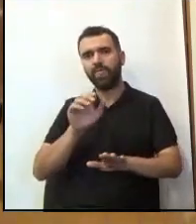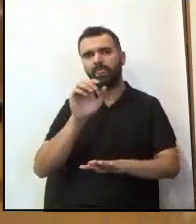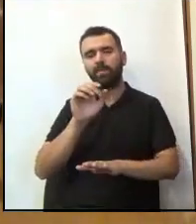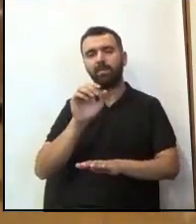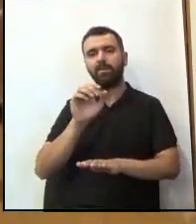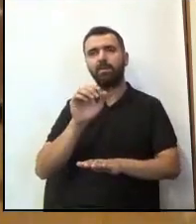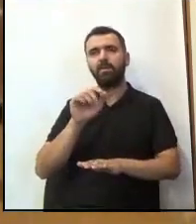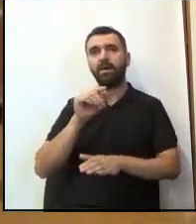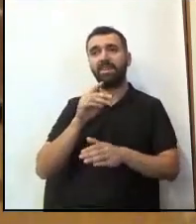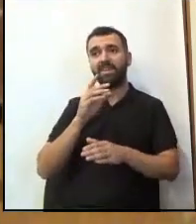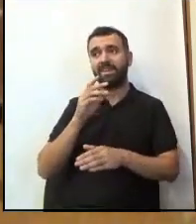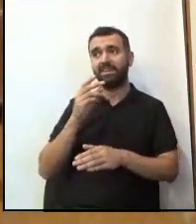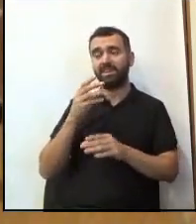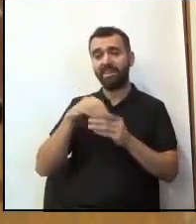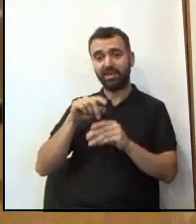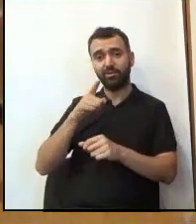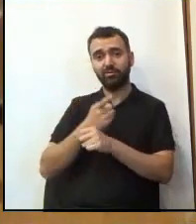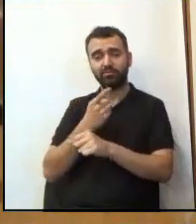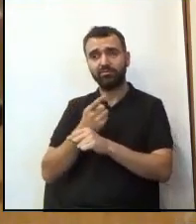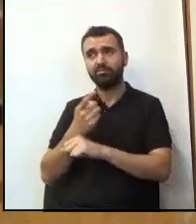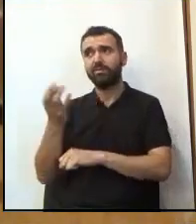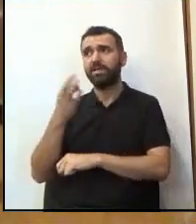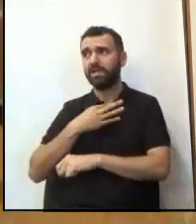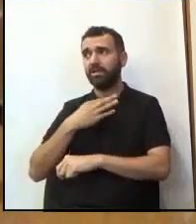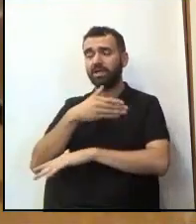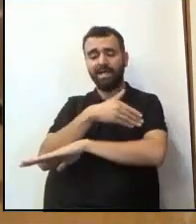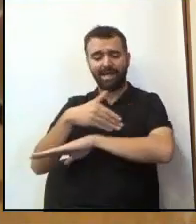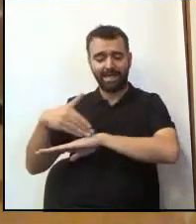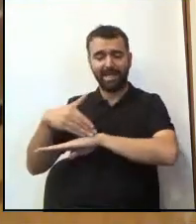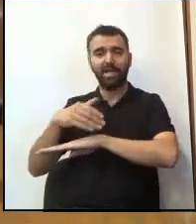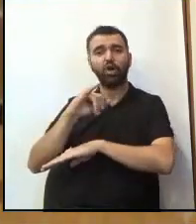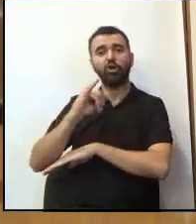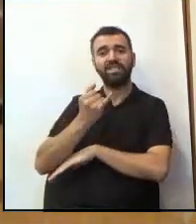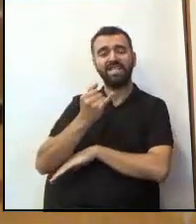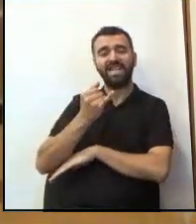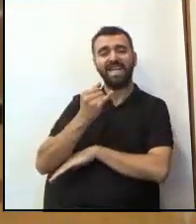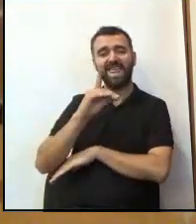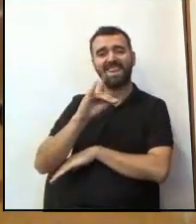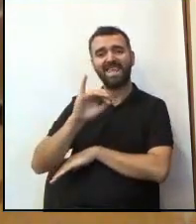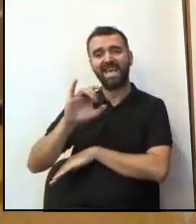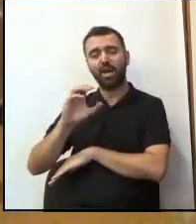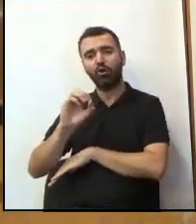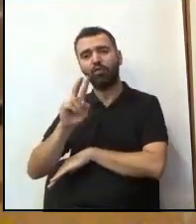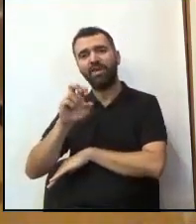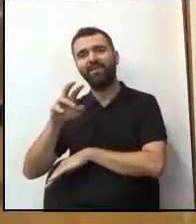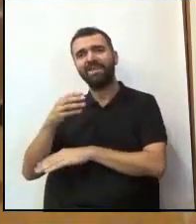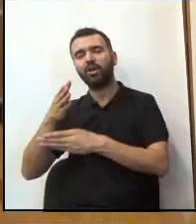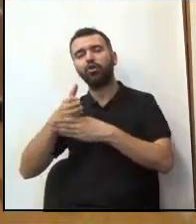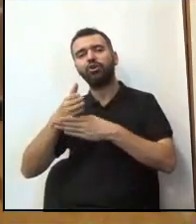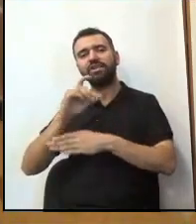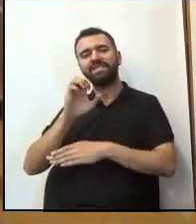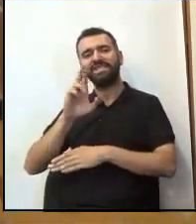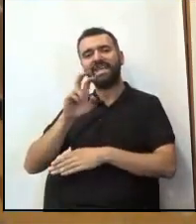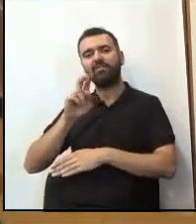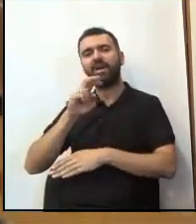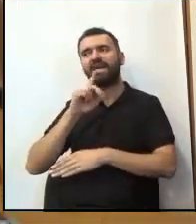Dentro de la conversación me comentaron que en la calle que está en ella, que es José Diego Benavente con Cervantes, el señor que cuida los